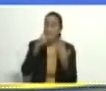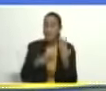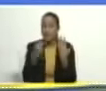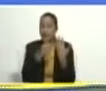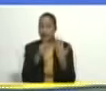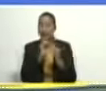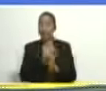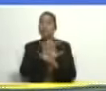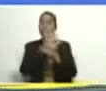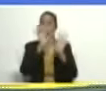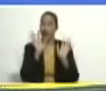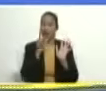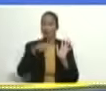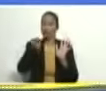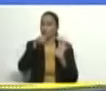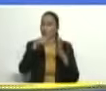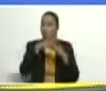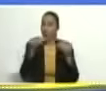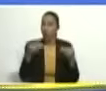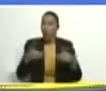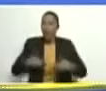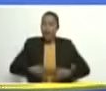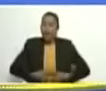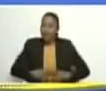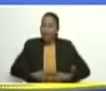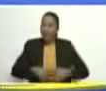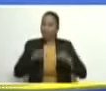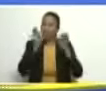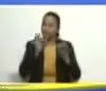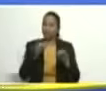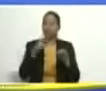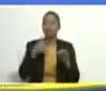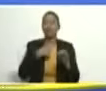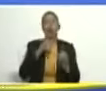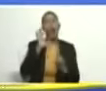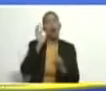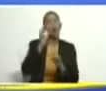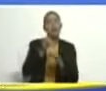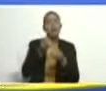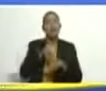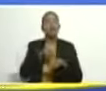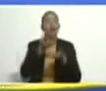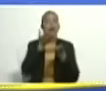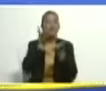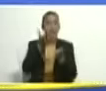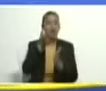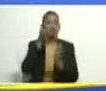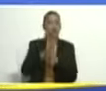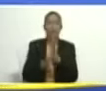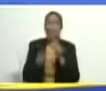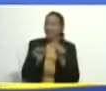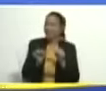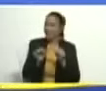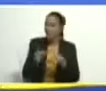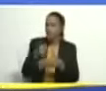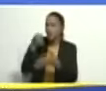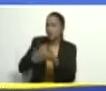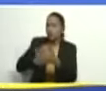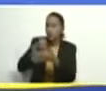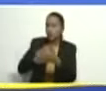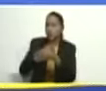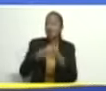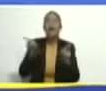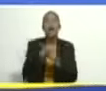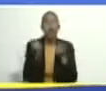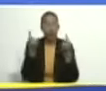poner el esfuerzo principal en las líneas principales, en los frentes de batalla de manera simultánea para que ustedes vean